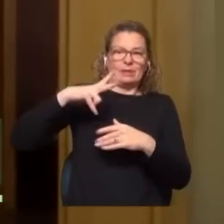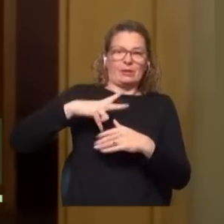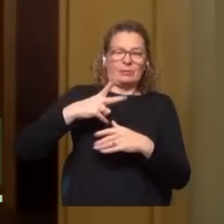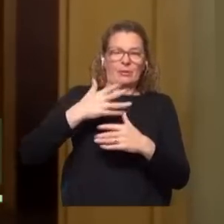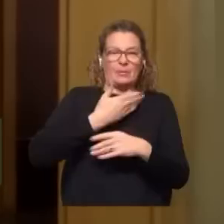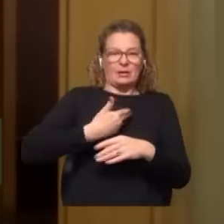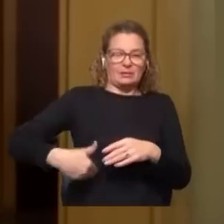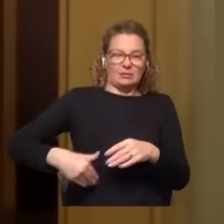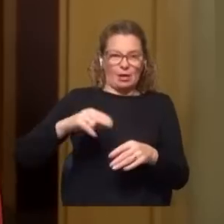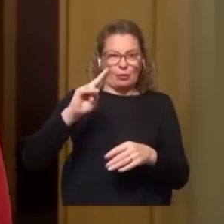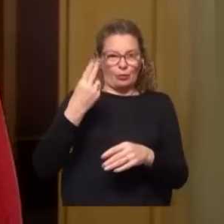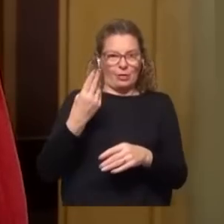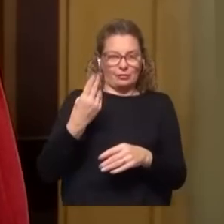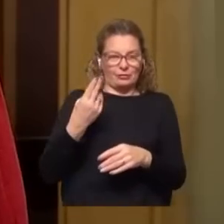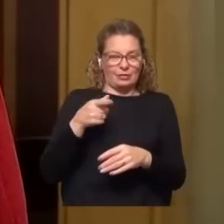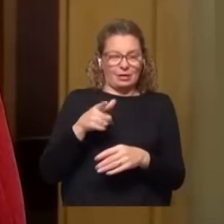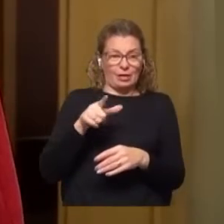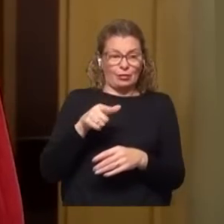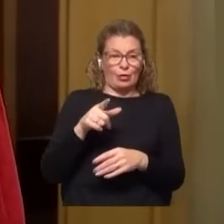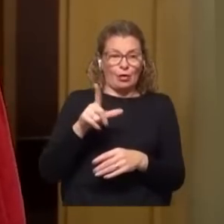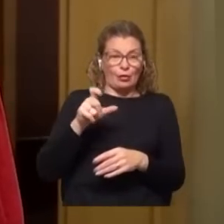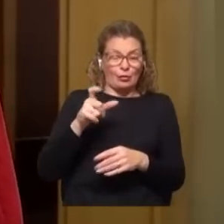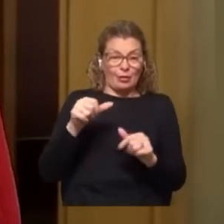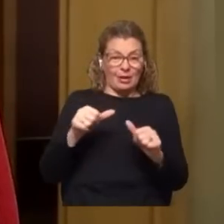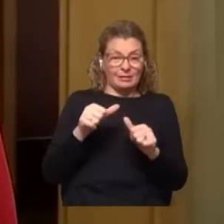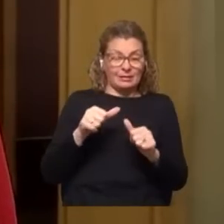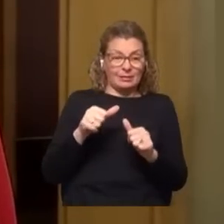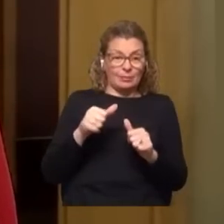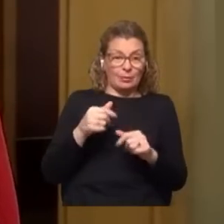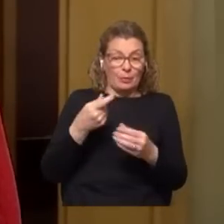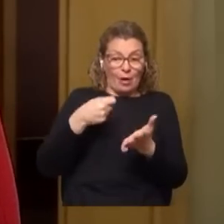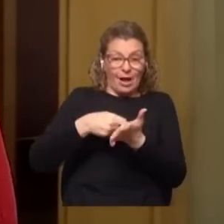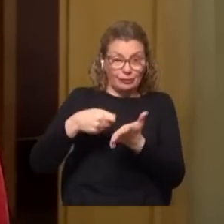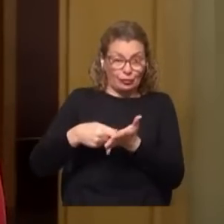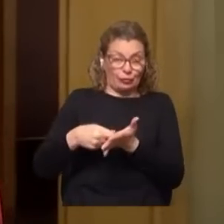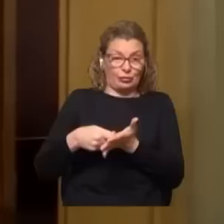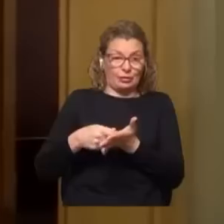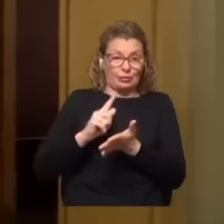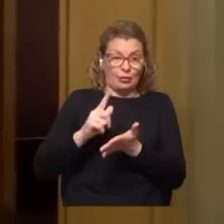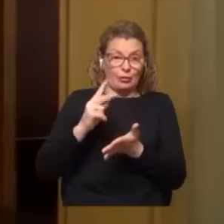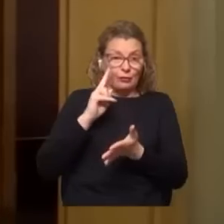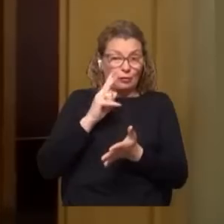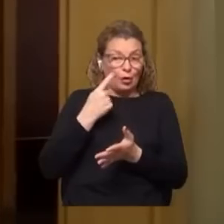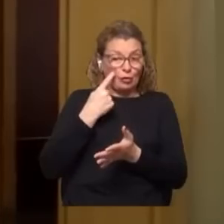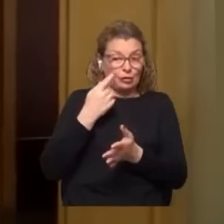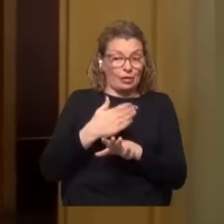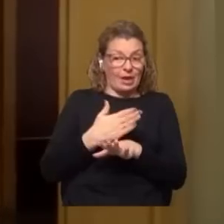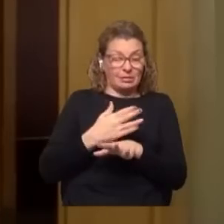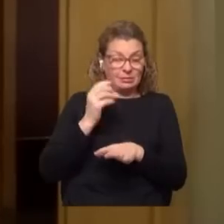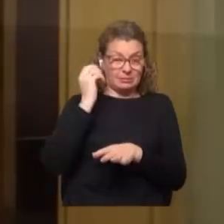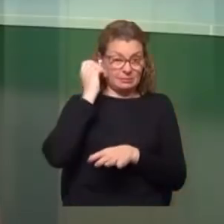el estado uruguayo y que eso Obviamente que hace que tengan que incurrir en gastos que no están previsto